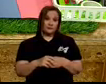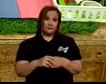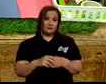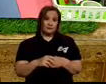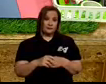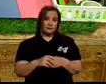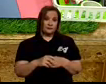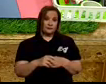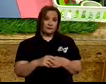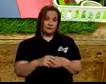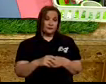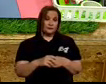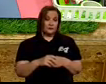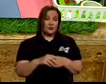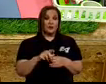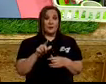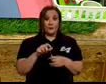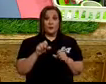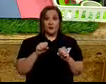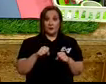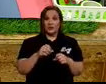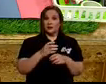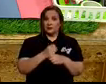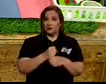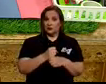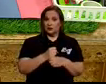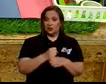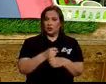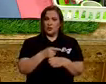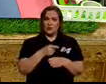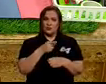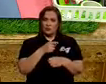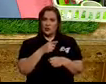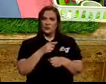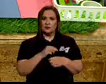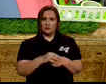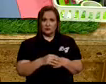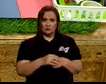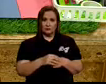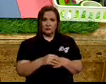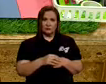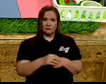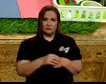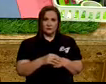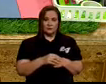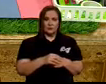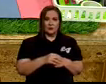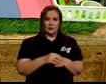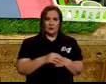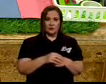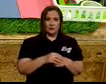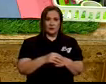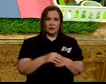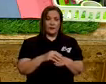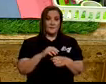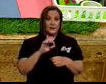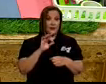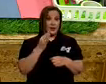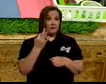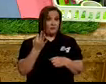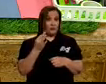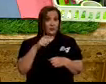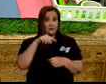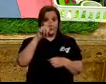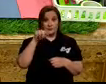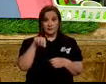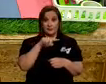Esta es una forma que podemos realizar, ¿sí? Para tener la forma de las estrellas.